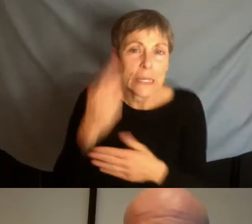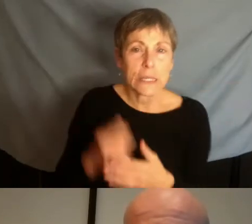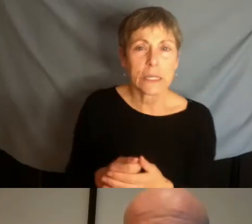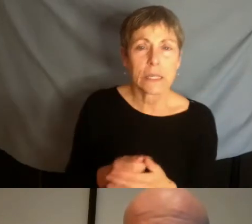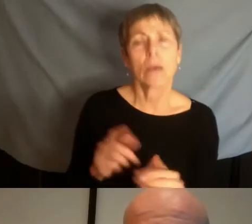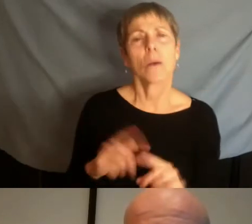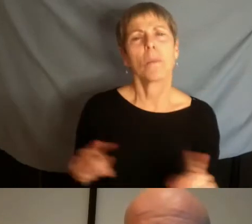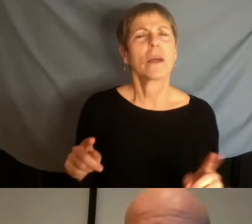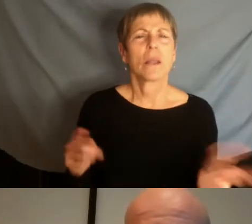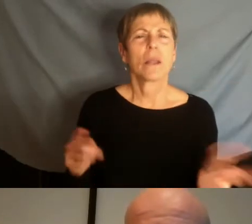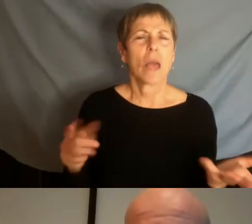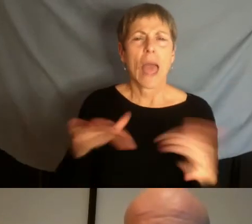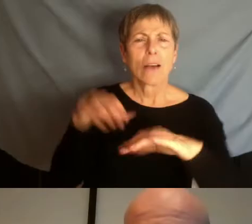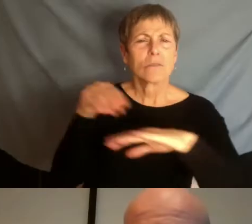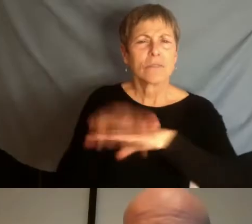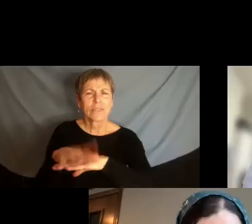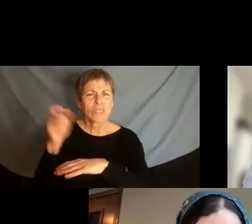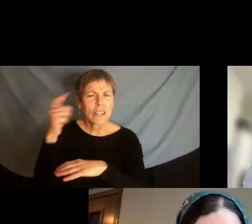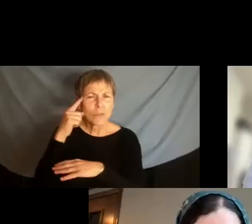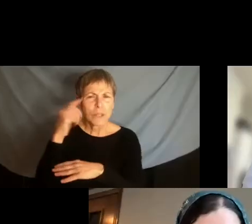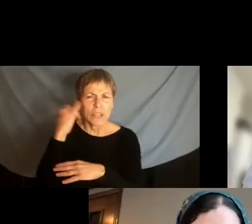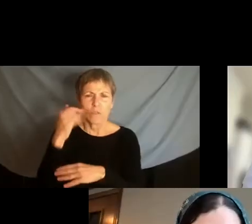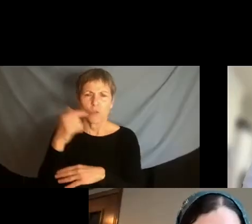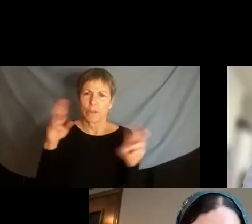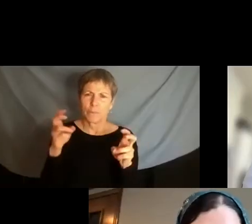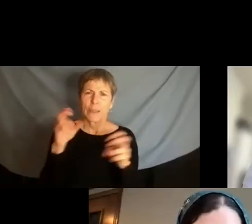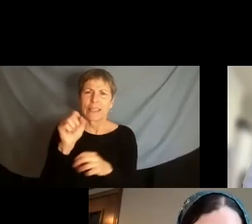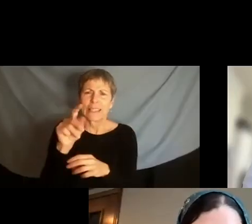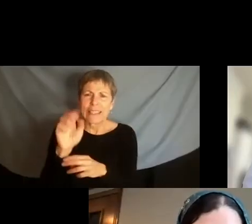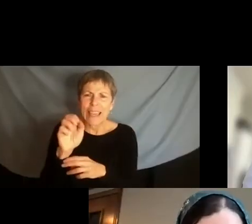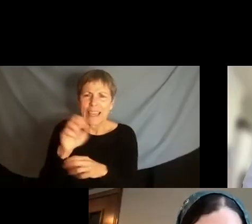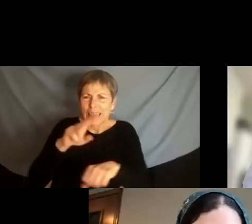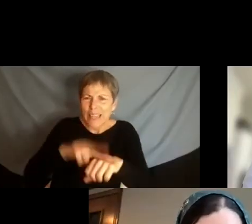Pero entonces, ¿qué quiere decir para el Estado en cuanto a la soberanía estatal?